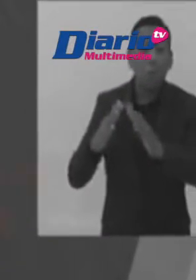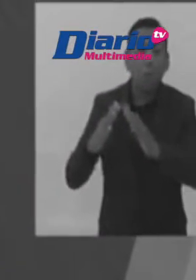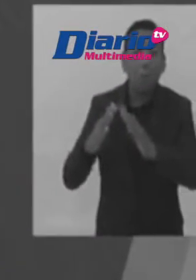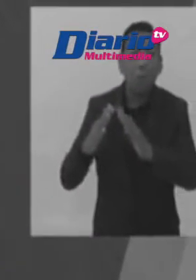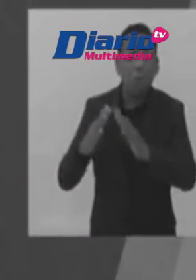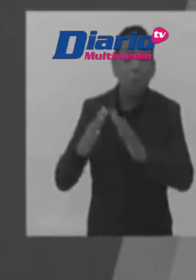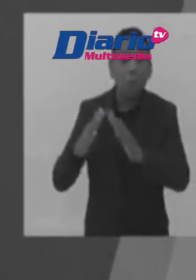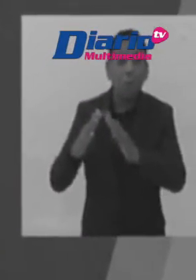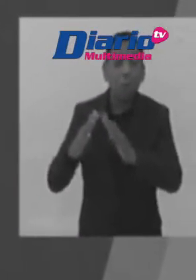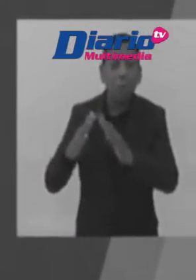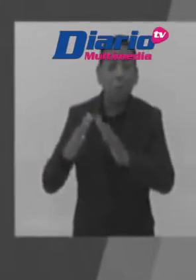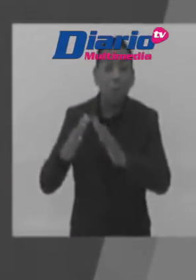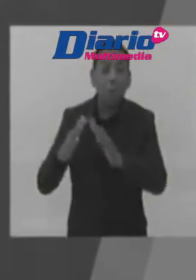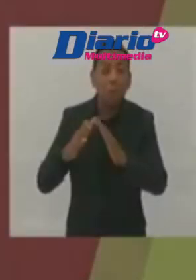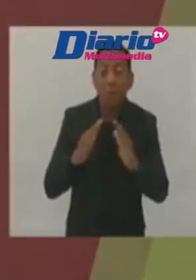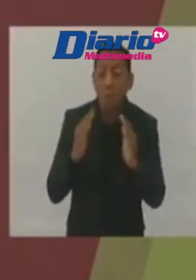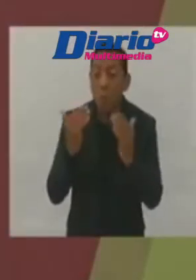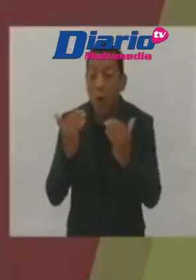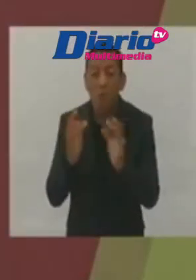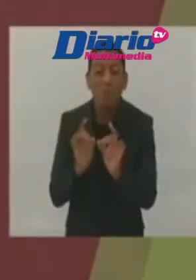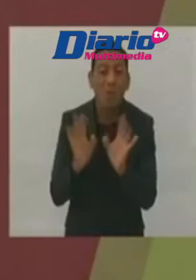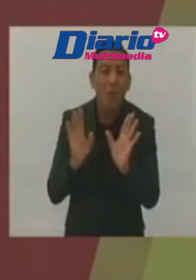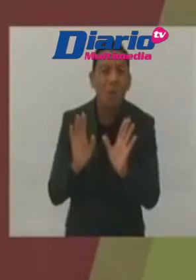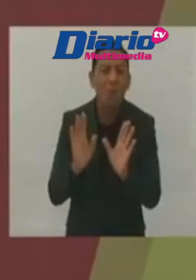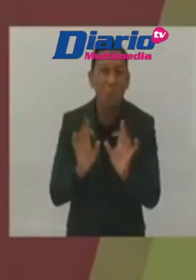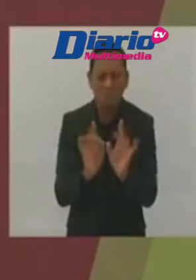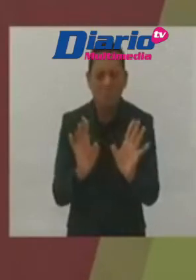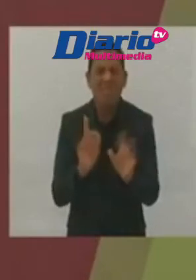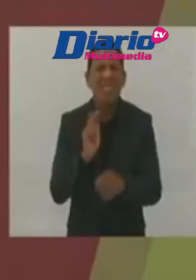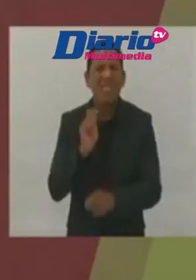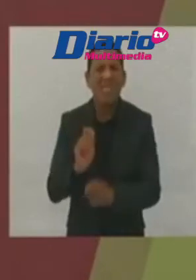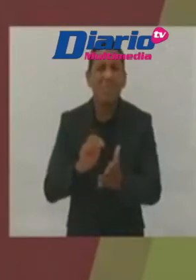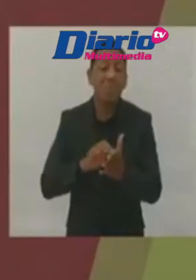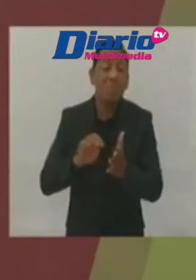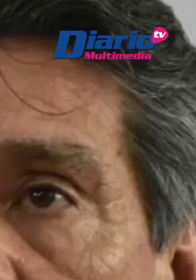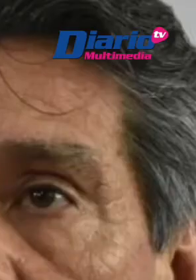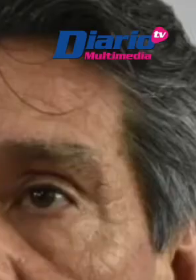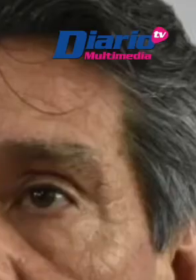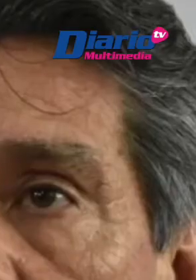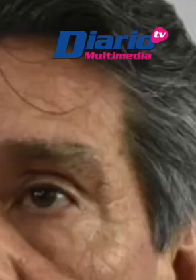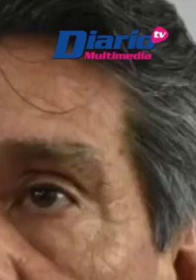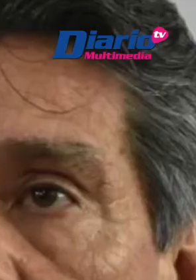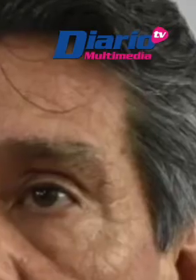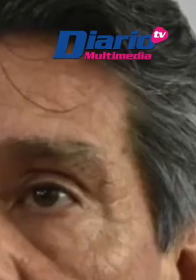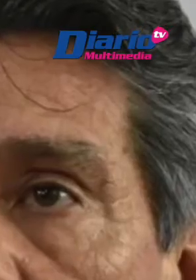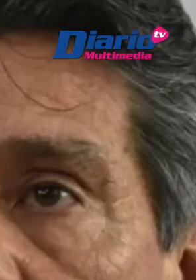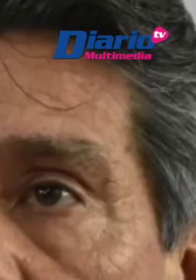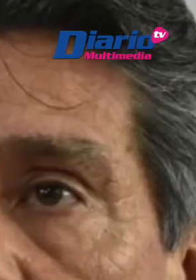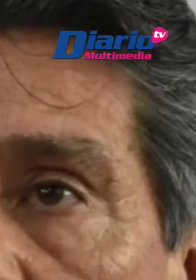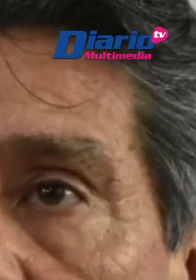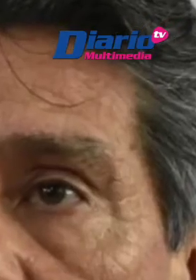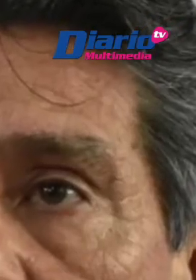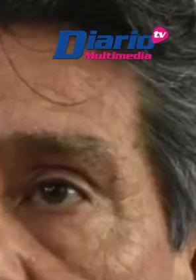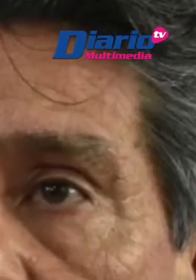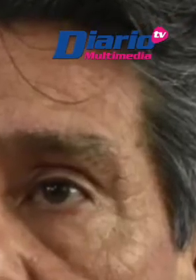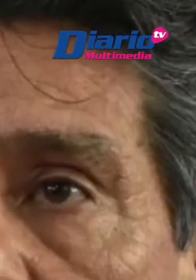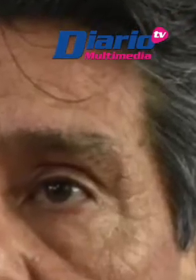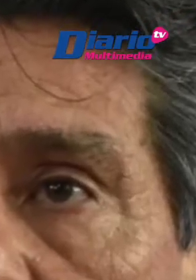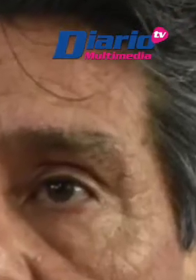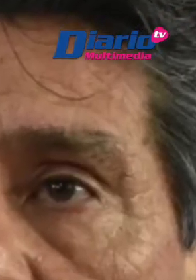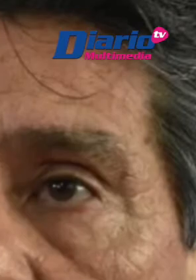Ni el ostentoso segundo informe de gobierno de Carlos Morales Vázquez ayudó a mejorar sus niveles de aprobación con la sociedad